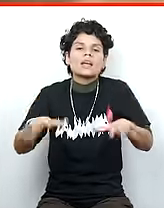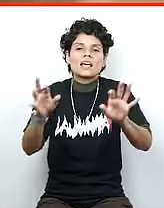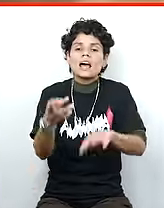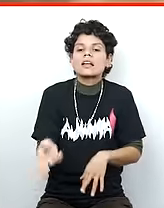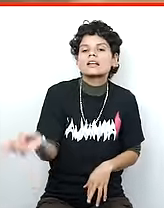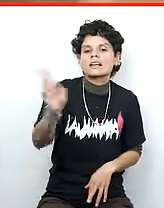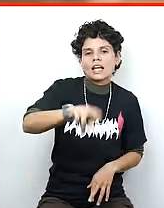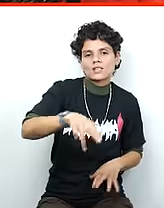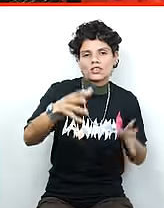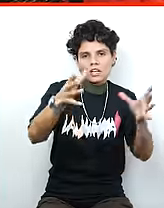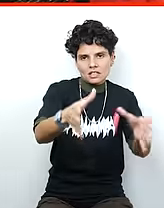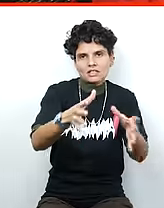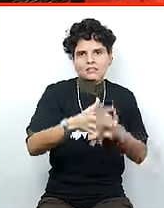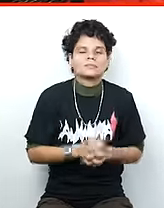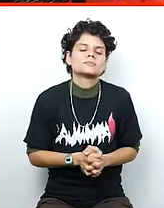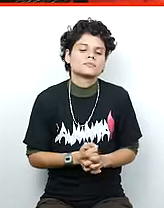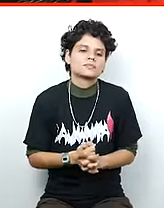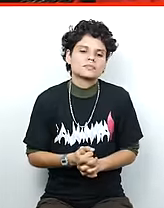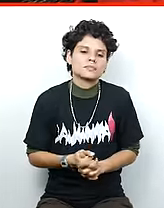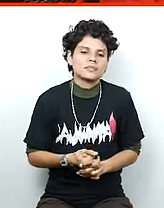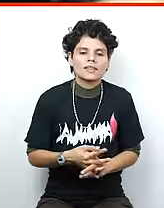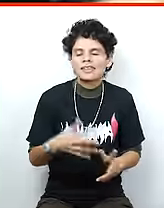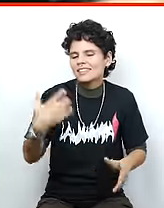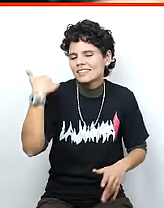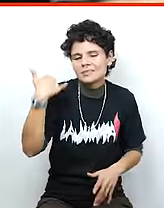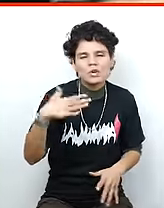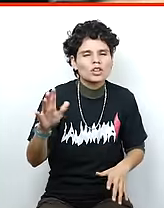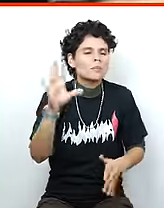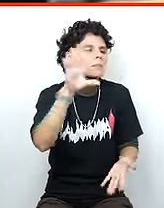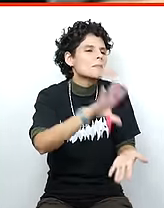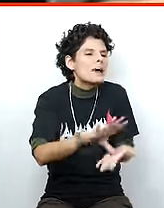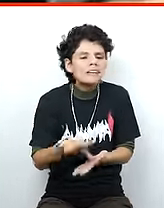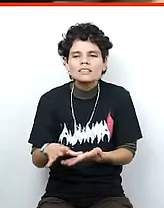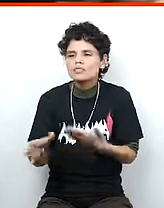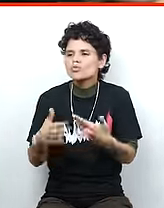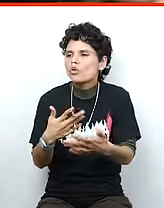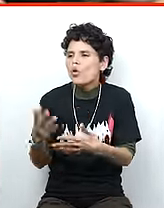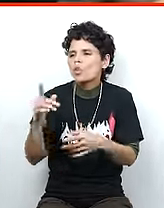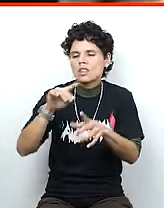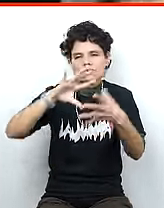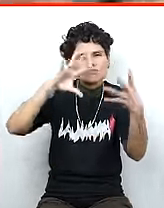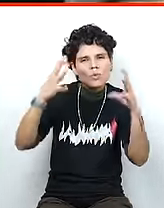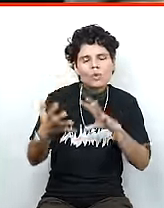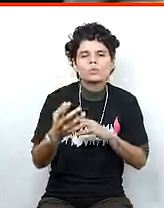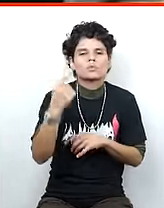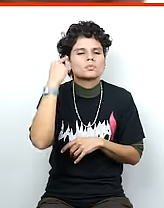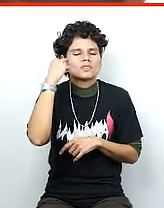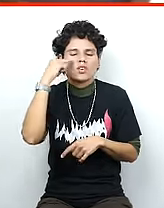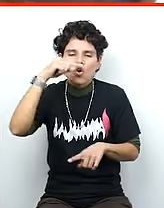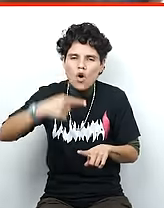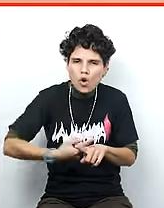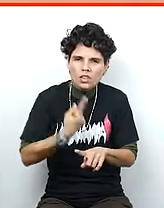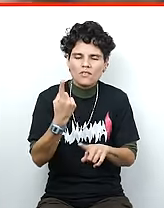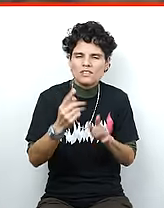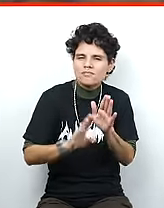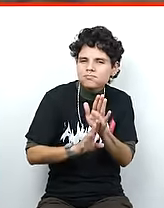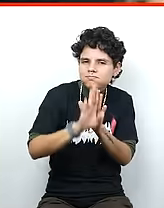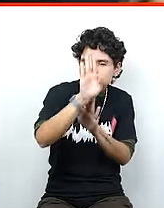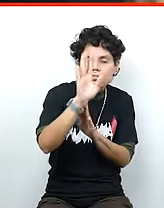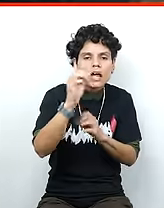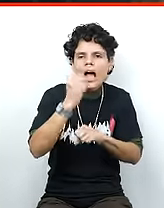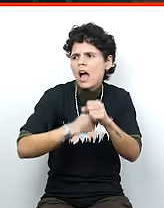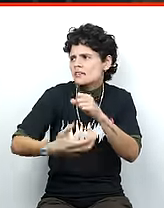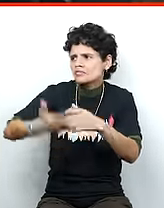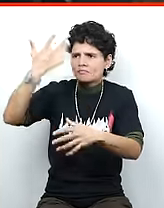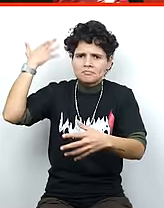¿A quién retornarías? Sí, no importa de qué país, de qué nacionalidad. ¿A quién pondría otra vez de moda? ¿A quién pondría de tendencia otra vez?